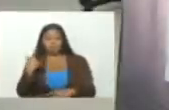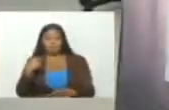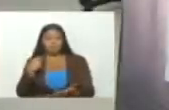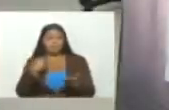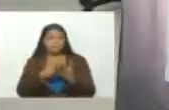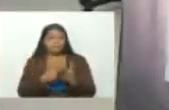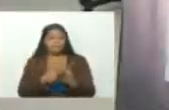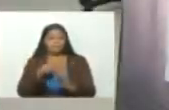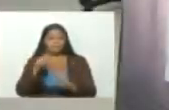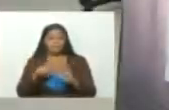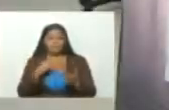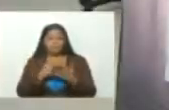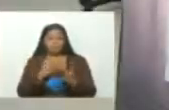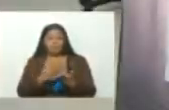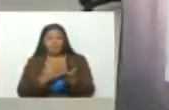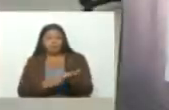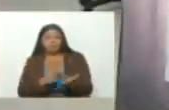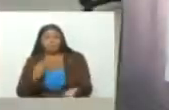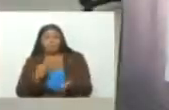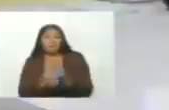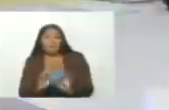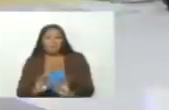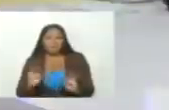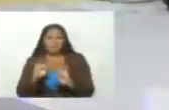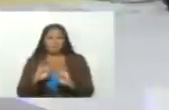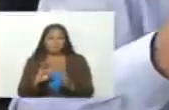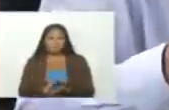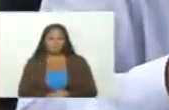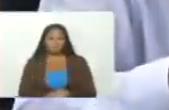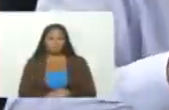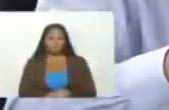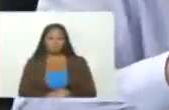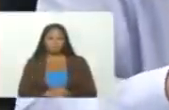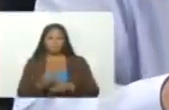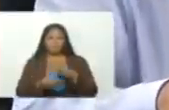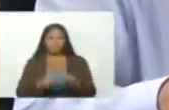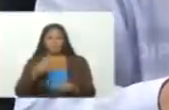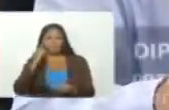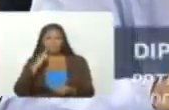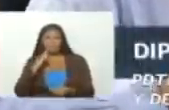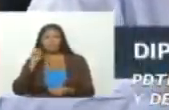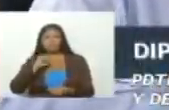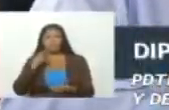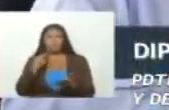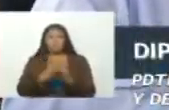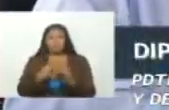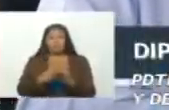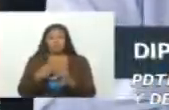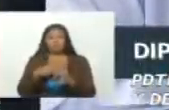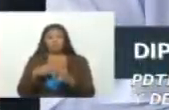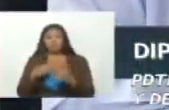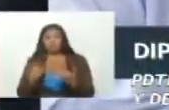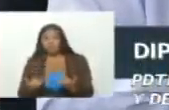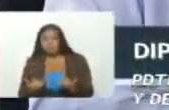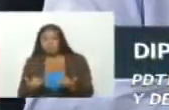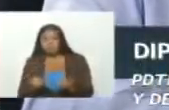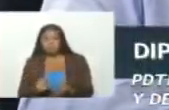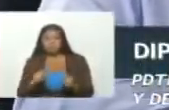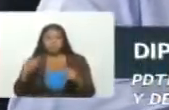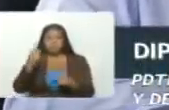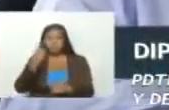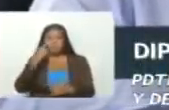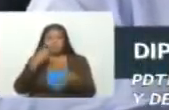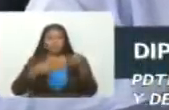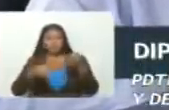que cancelar un impuesto que no venían cancelando. Y que, por cierto, los que lo realizan en Bolívar sí lo hacen. Entonces tiene que haber el principio